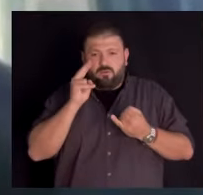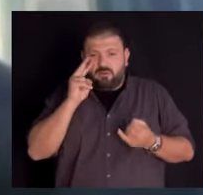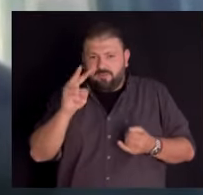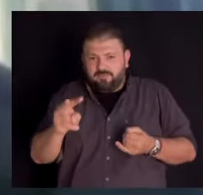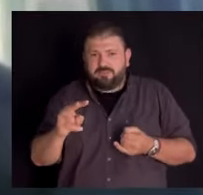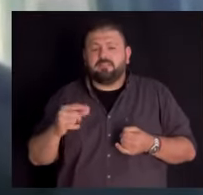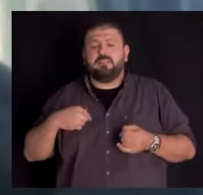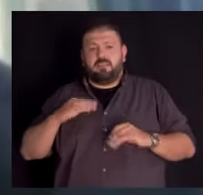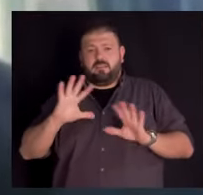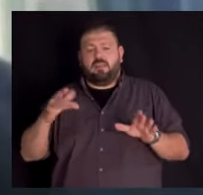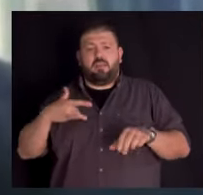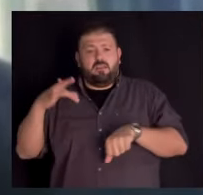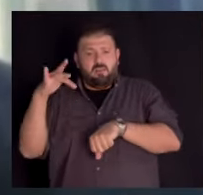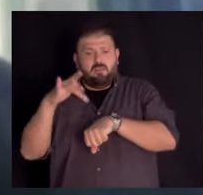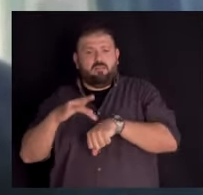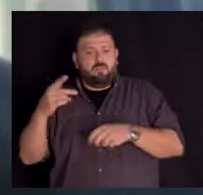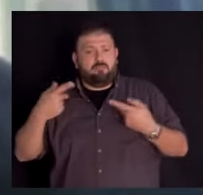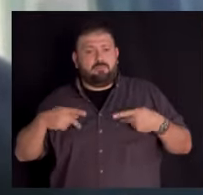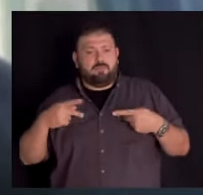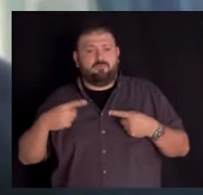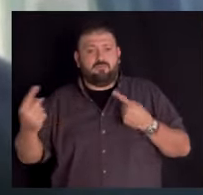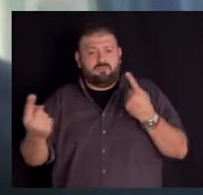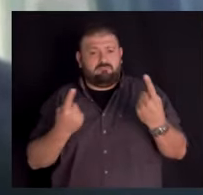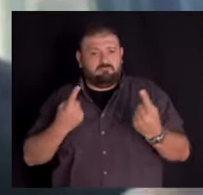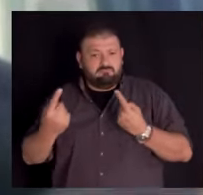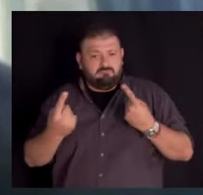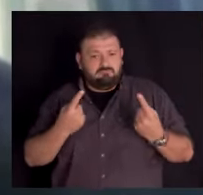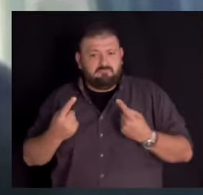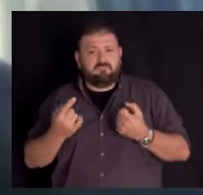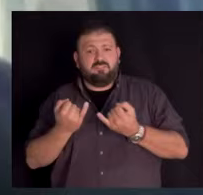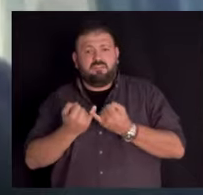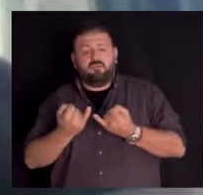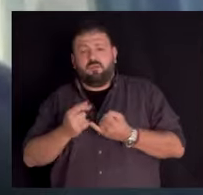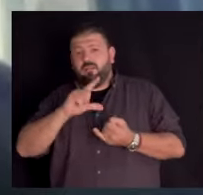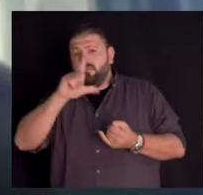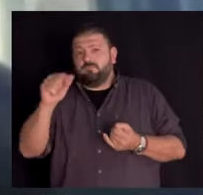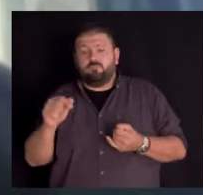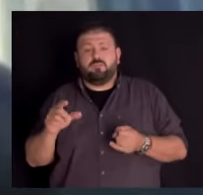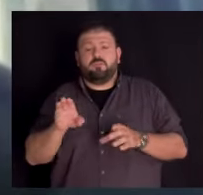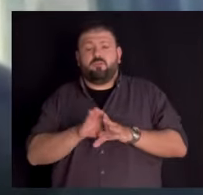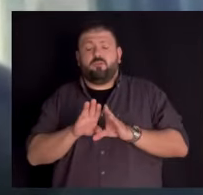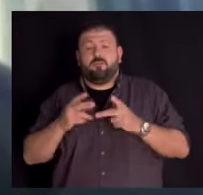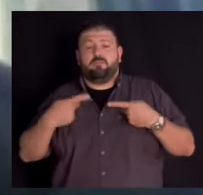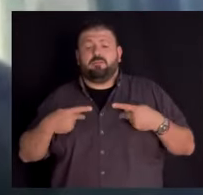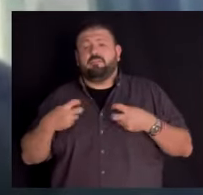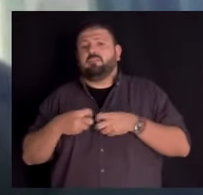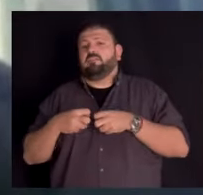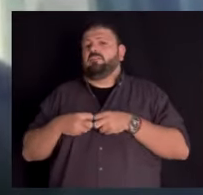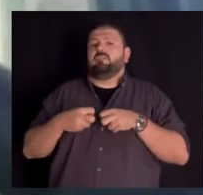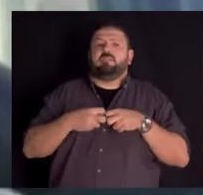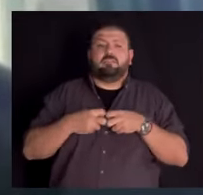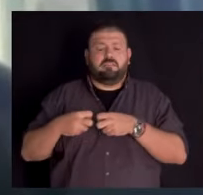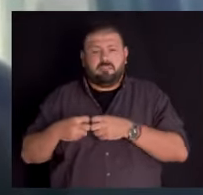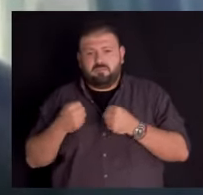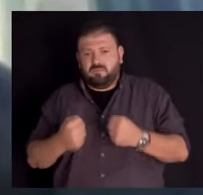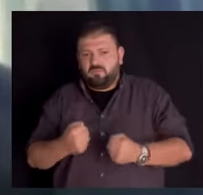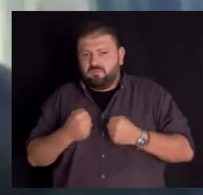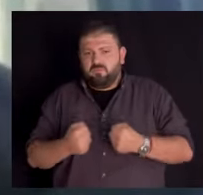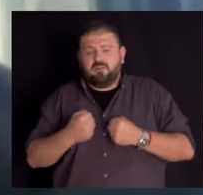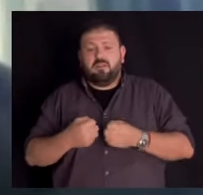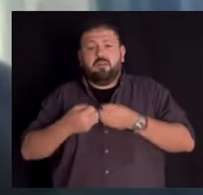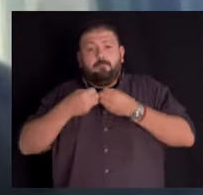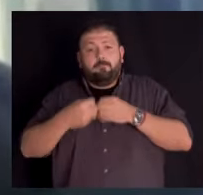atender pacientes que después de un shock, de una crisis nerviosa, empezaron a perder la